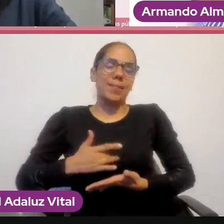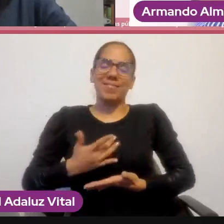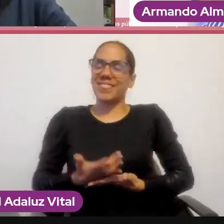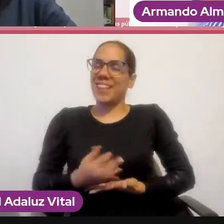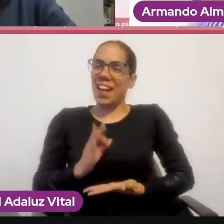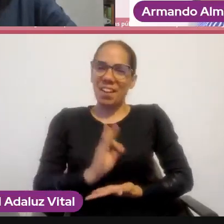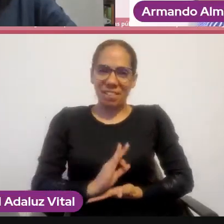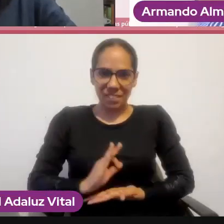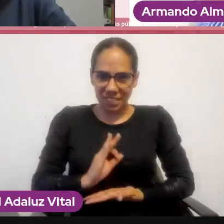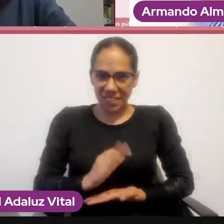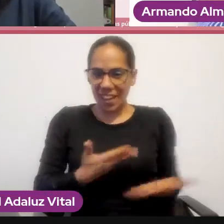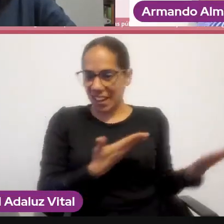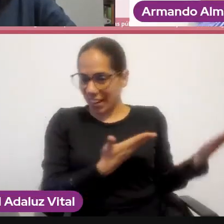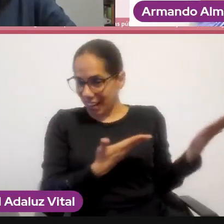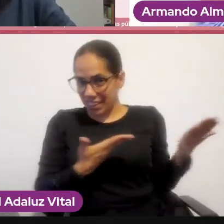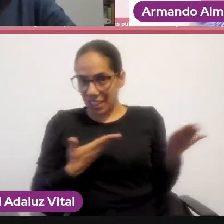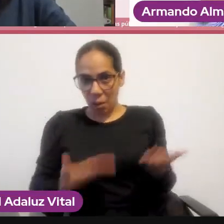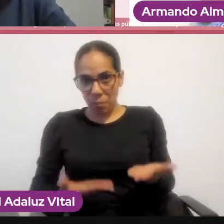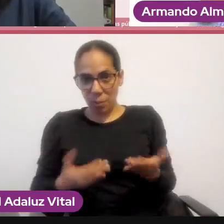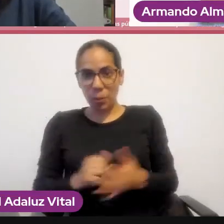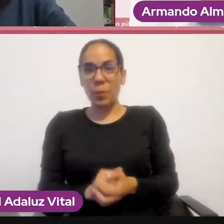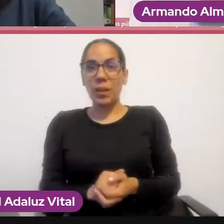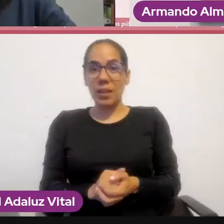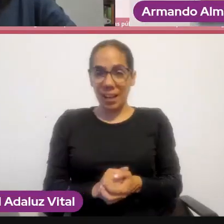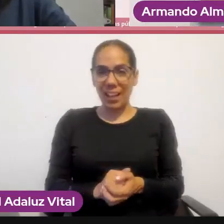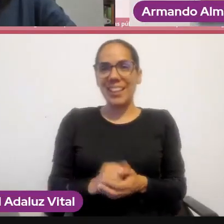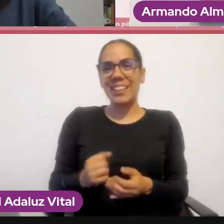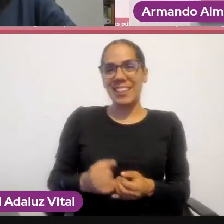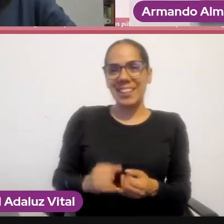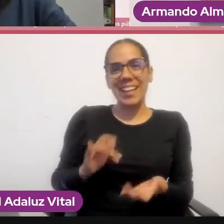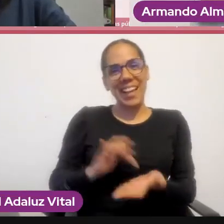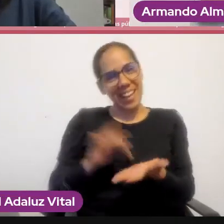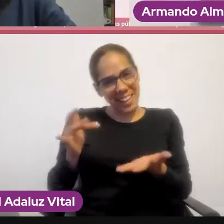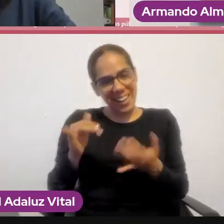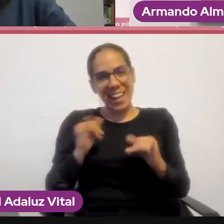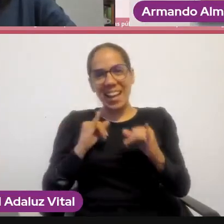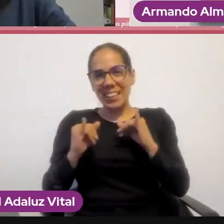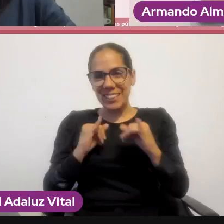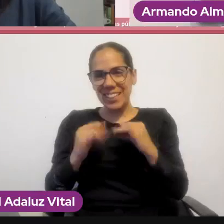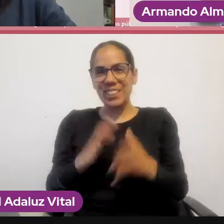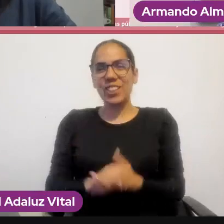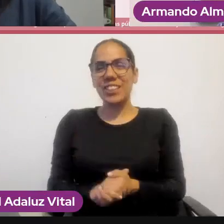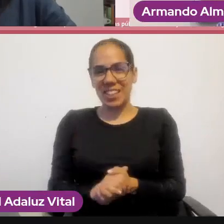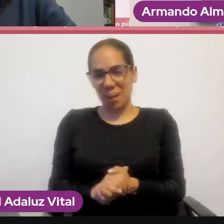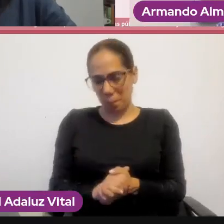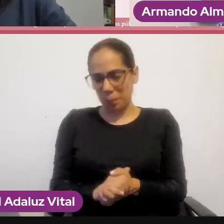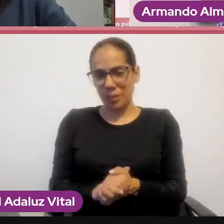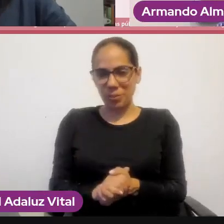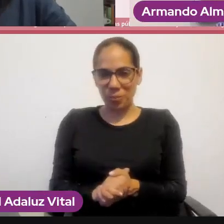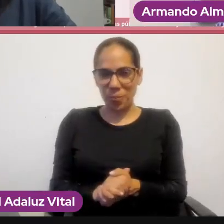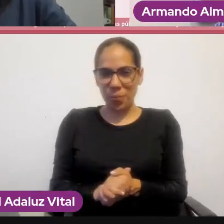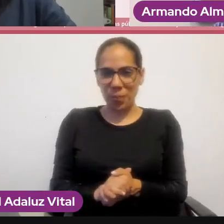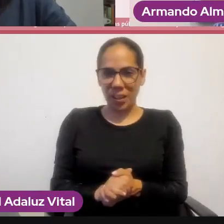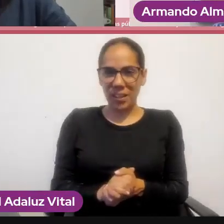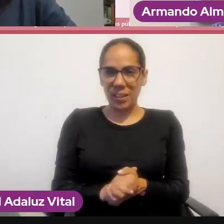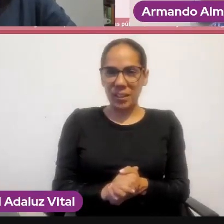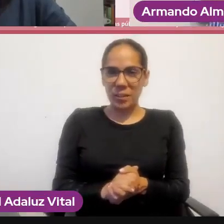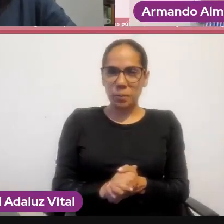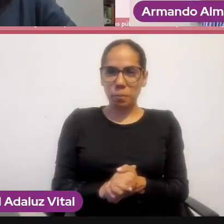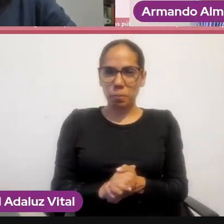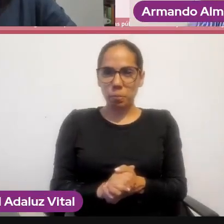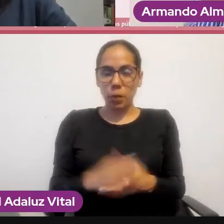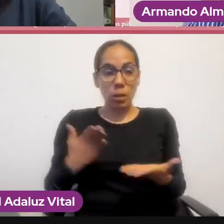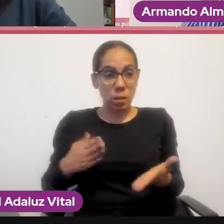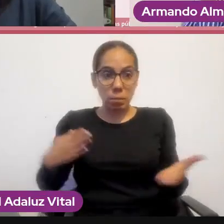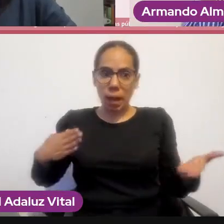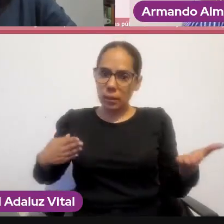y bueno, pues muchísimas gracias a Andaluz y por este apoyo para estas